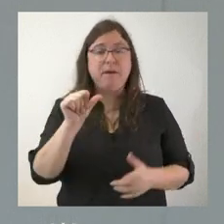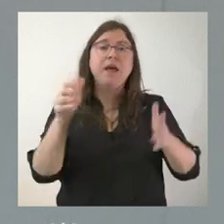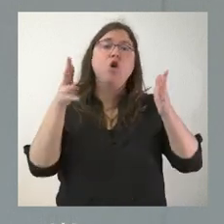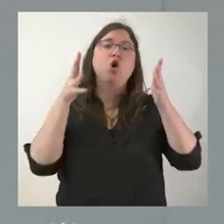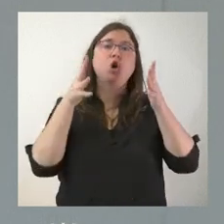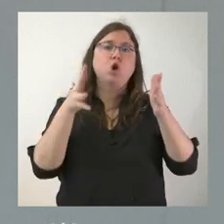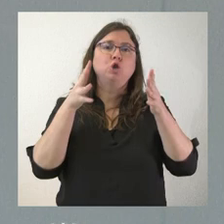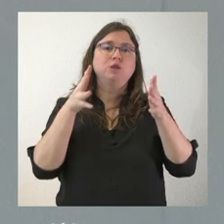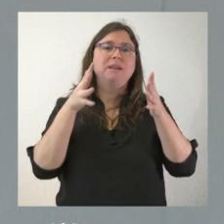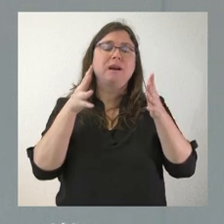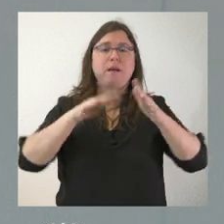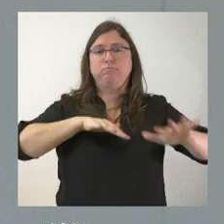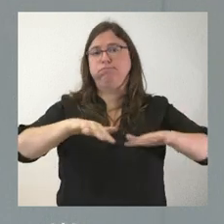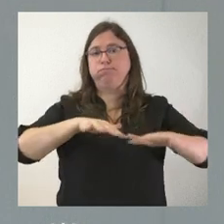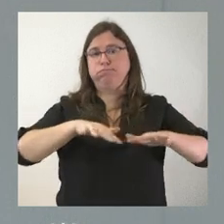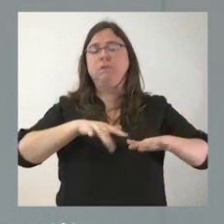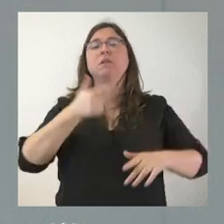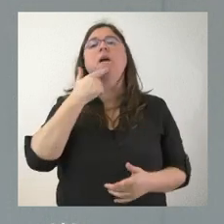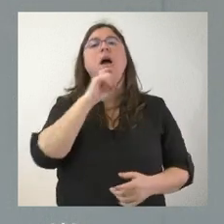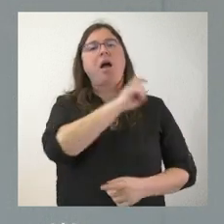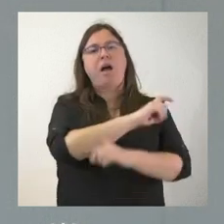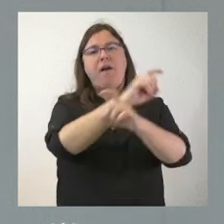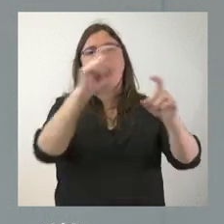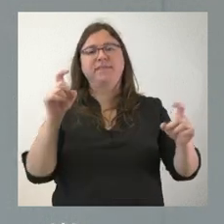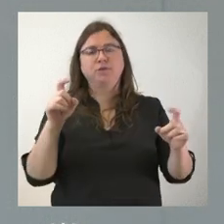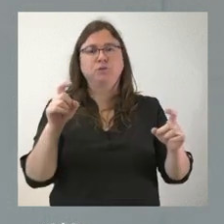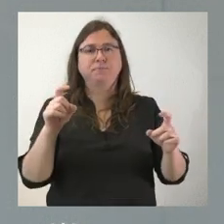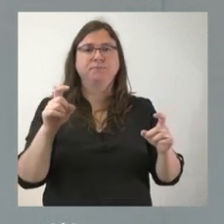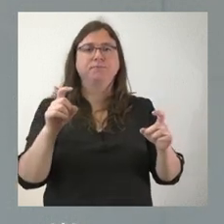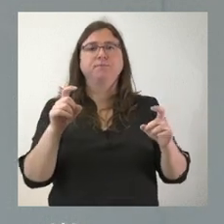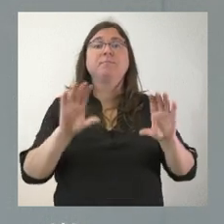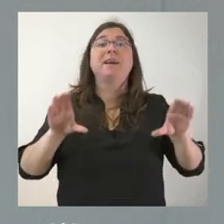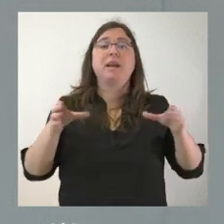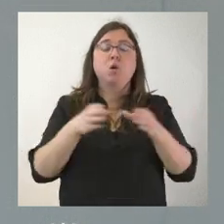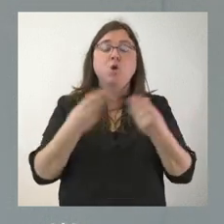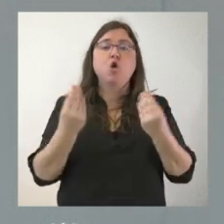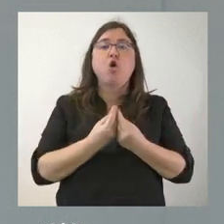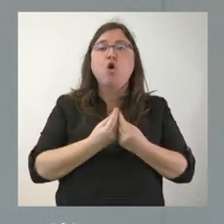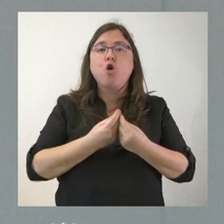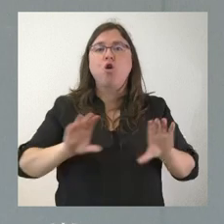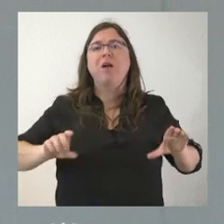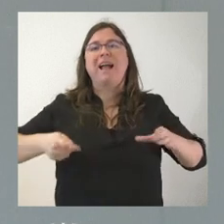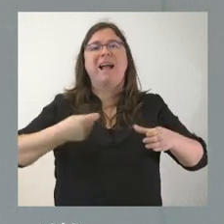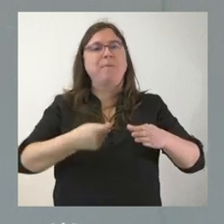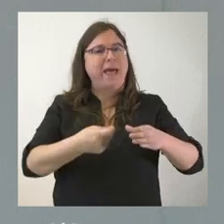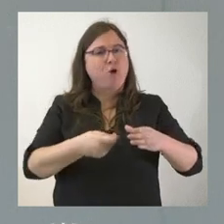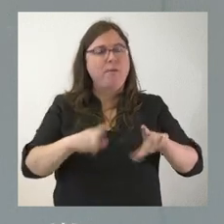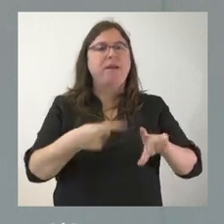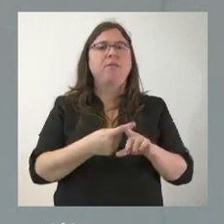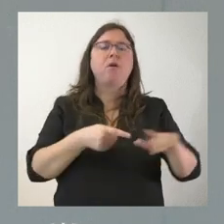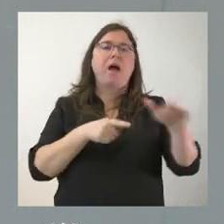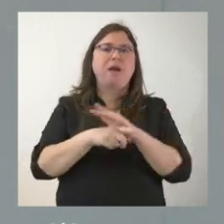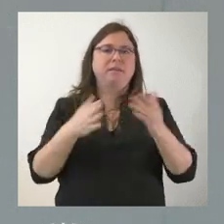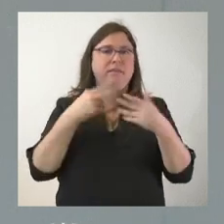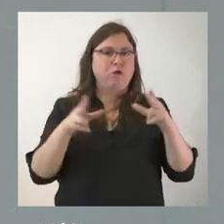de movilidad anunció que se reuniría con las cámaras de comercio con los agentes del diálogo social y yo creo que